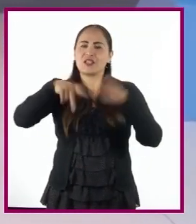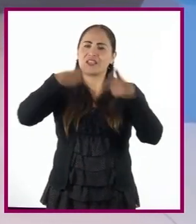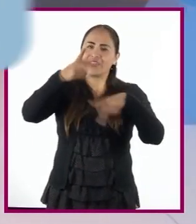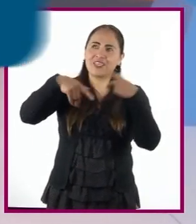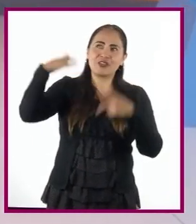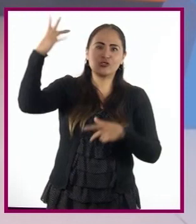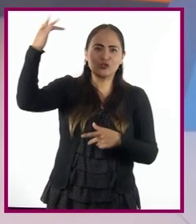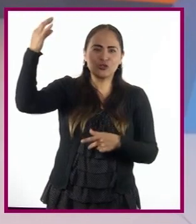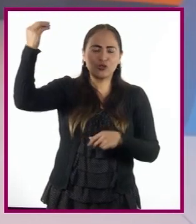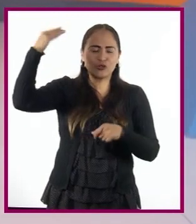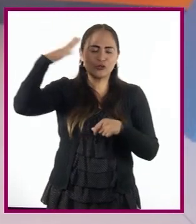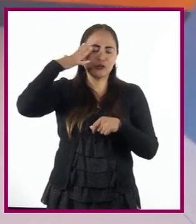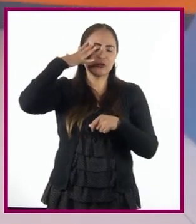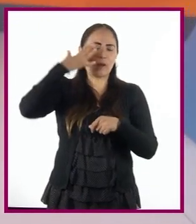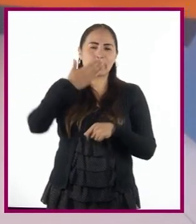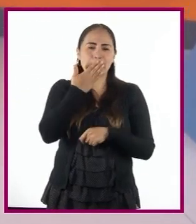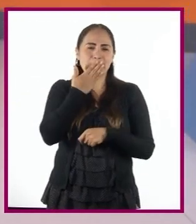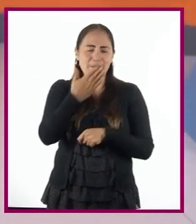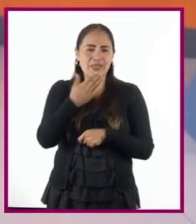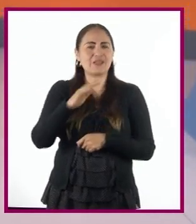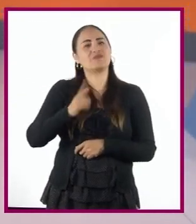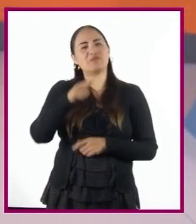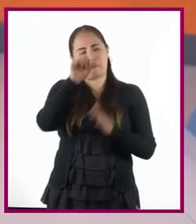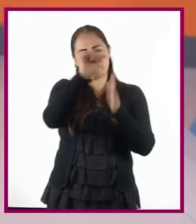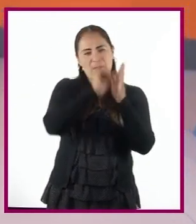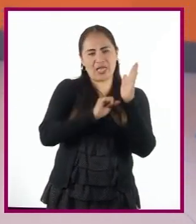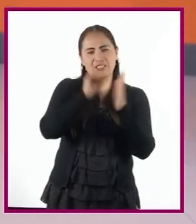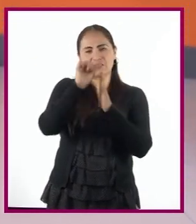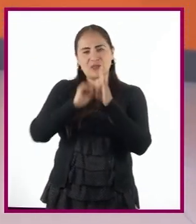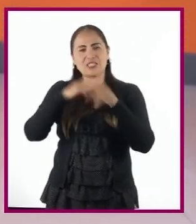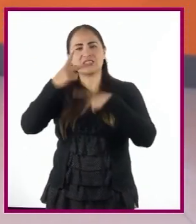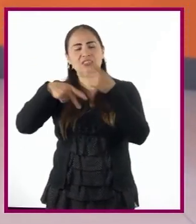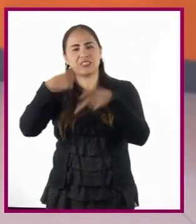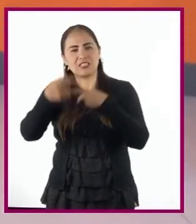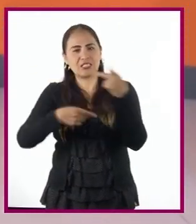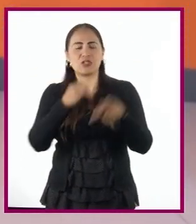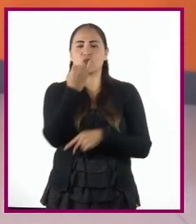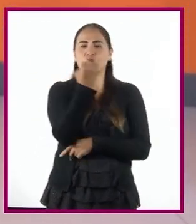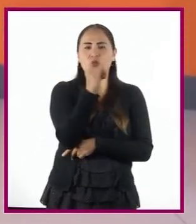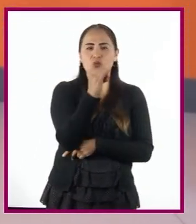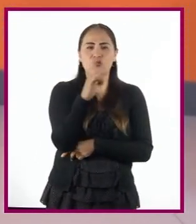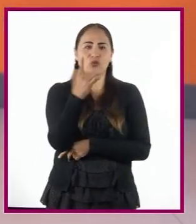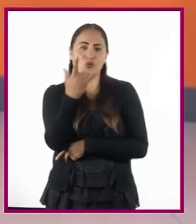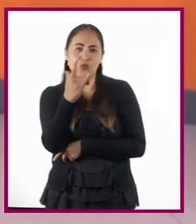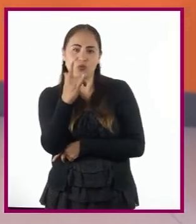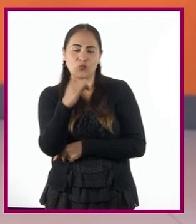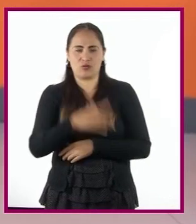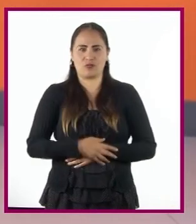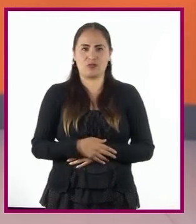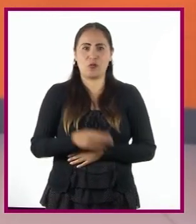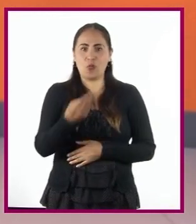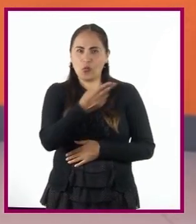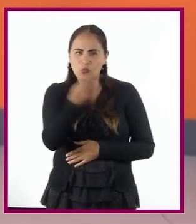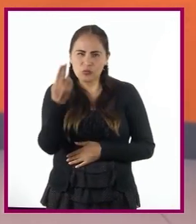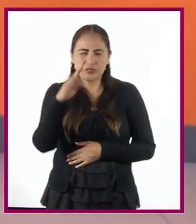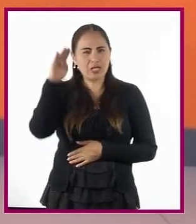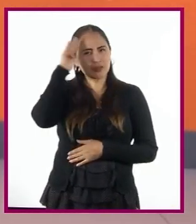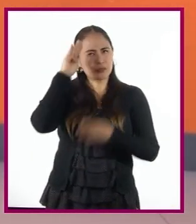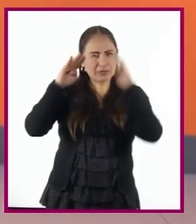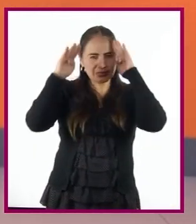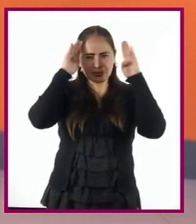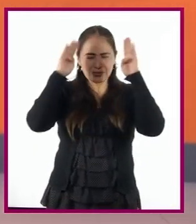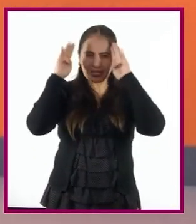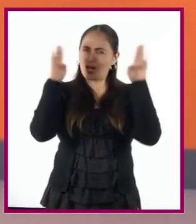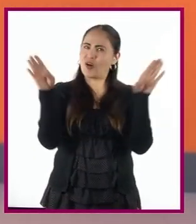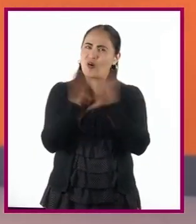en Cancún, les convendría asistir en los meses de junio y julio. ¿Se imaginan cómo será la gráfica